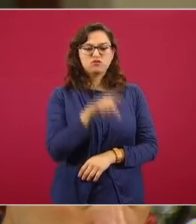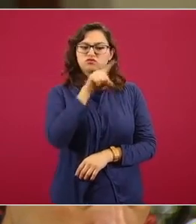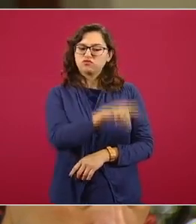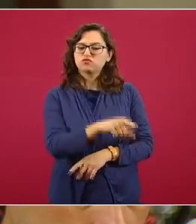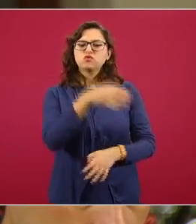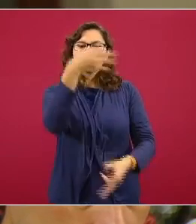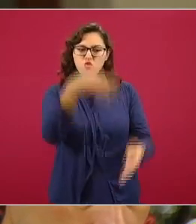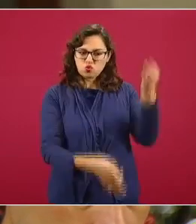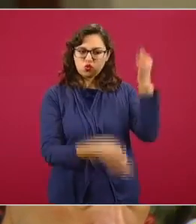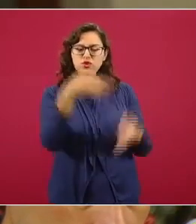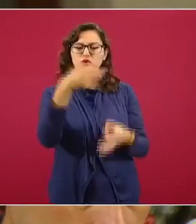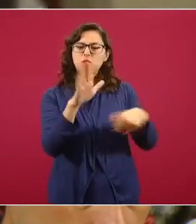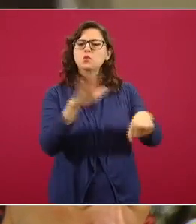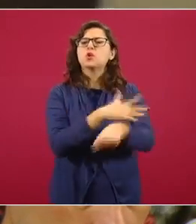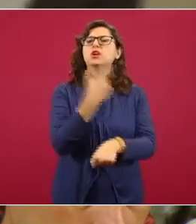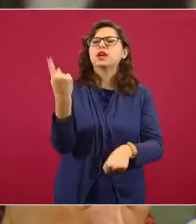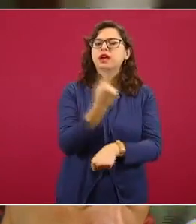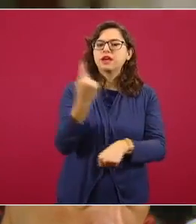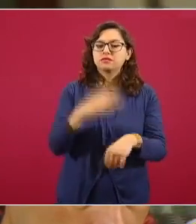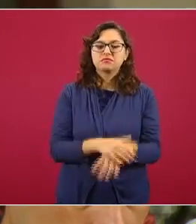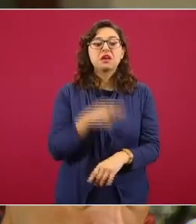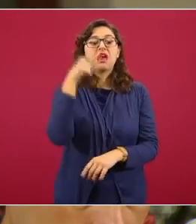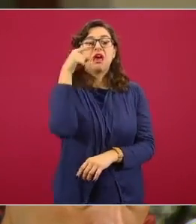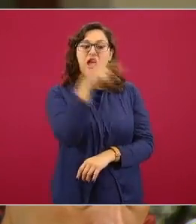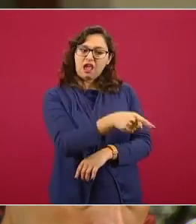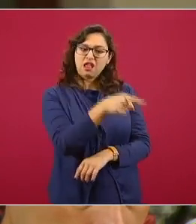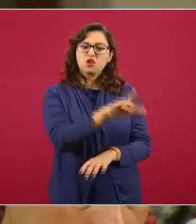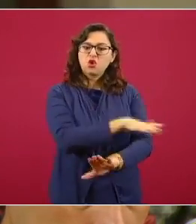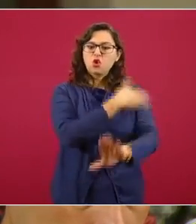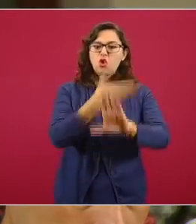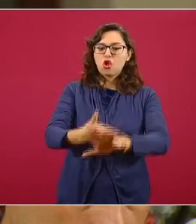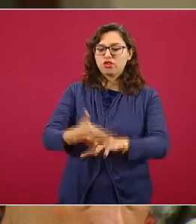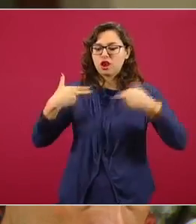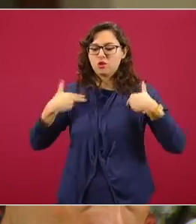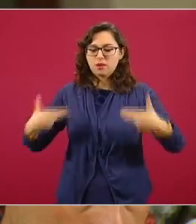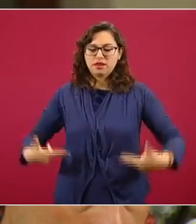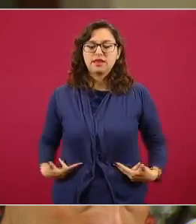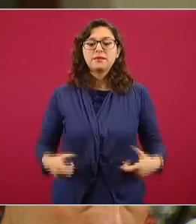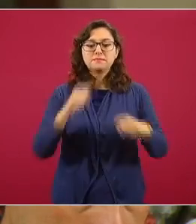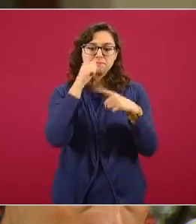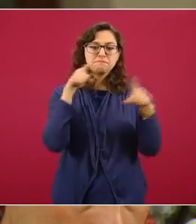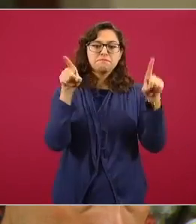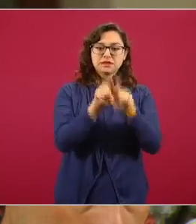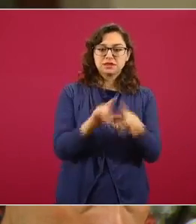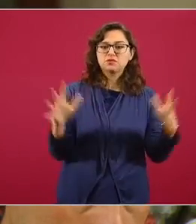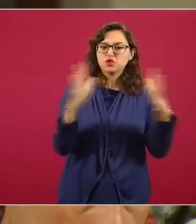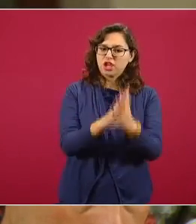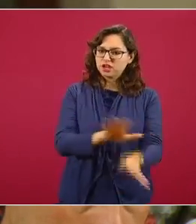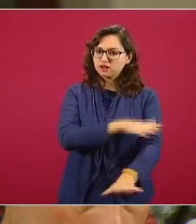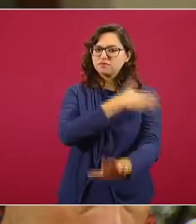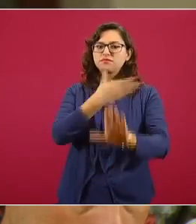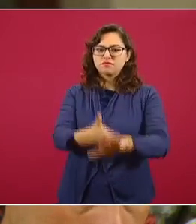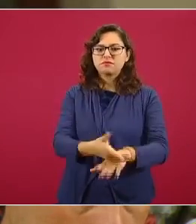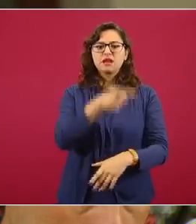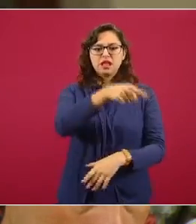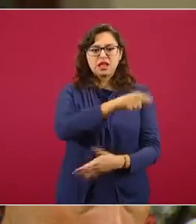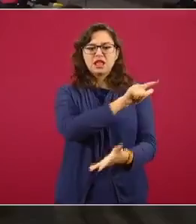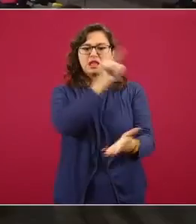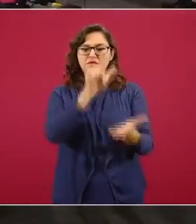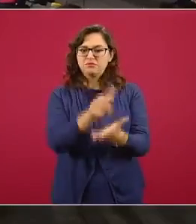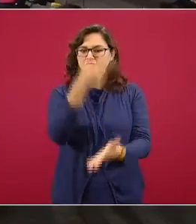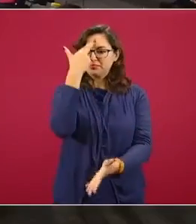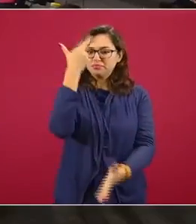y por crímenes de guerra sistemáticamente cometidos durante su sexenio. El Estado mexicano tiene la